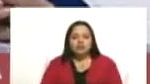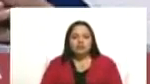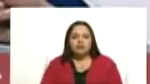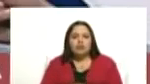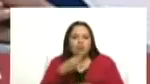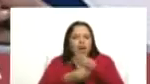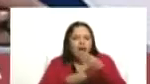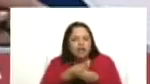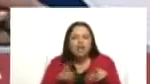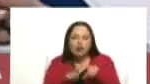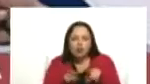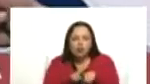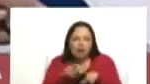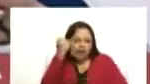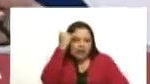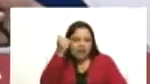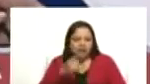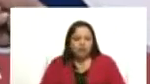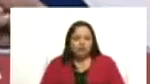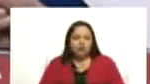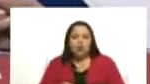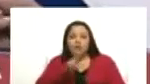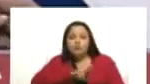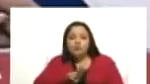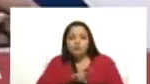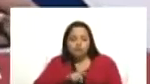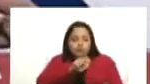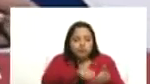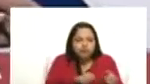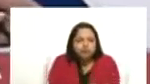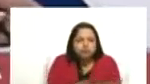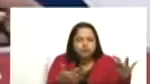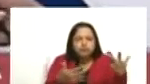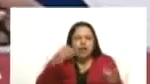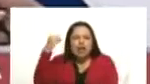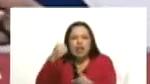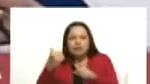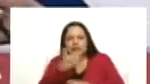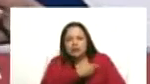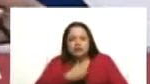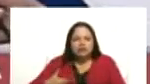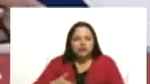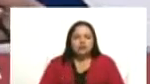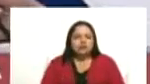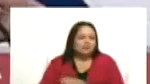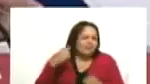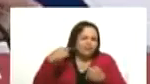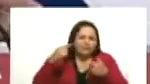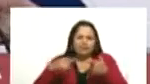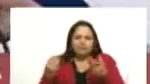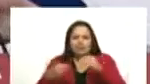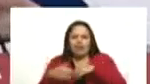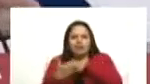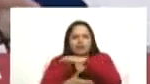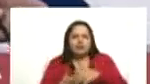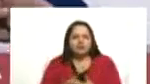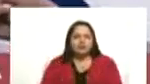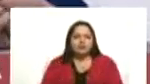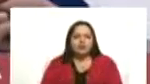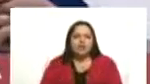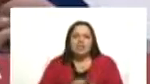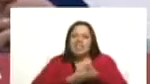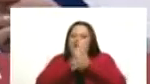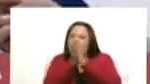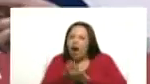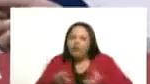hagan acciones como esa, utilizando explosivos, atentados, magnicidios, etcétera, y romper el clima de